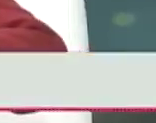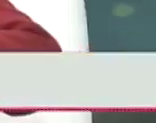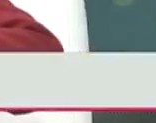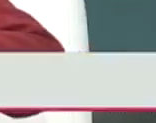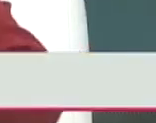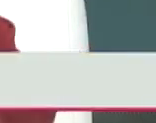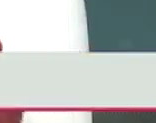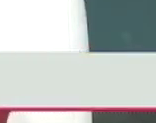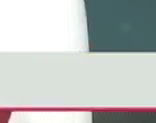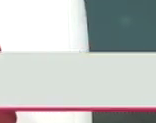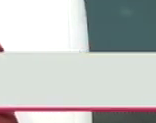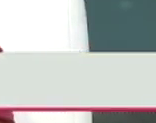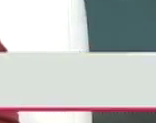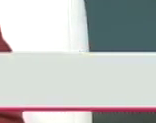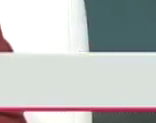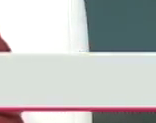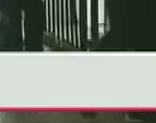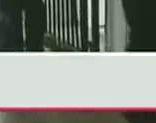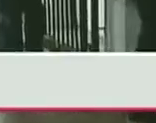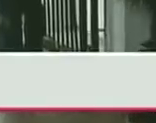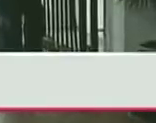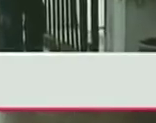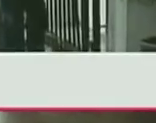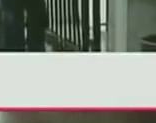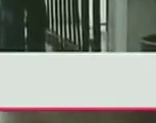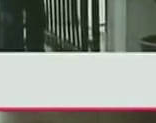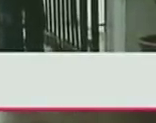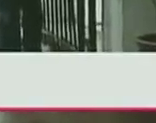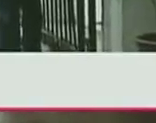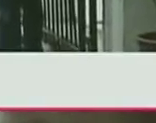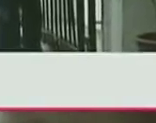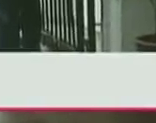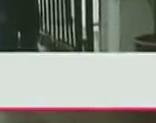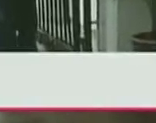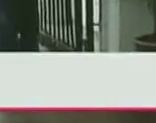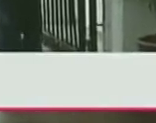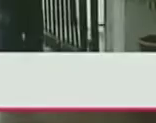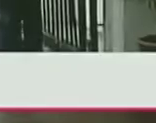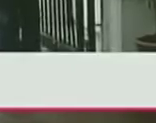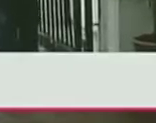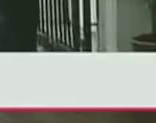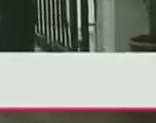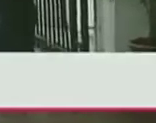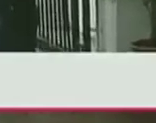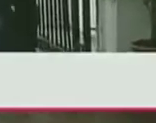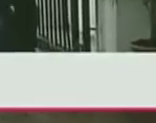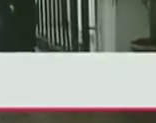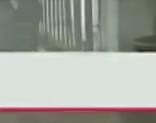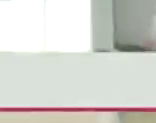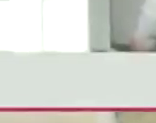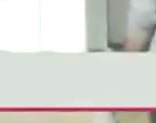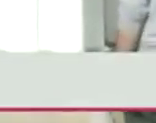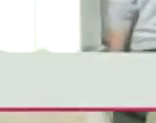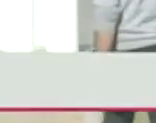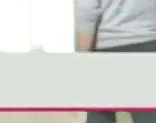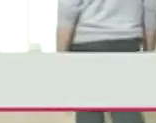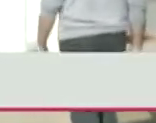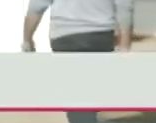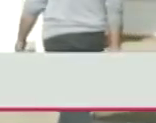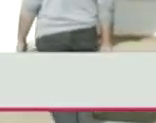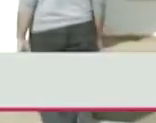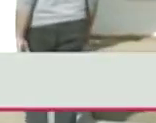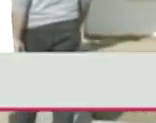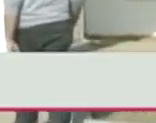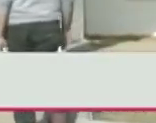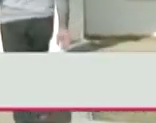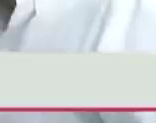morí castellano al municipio sucre acá en caracas municipio libertador migratorio carbón y castellano nos ofrece